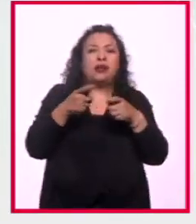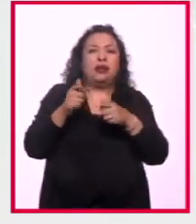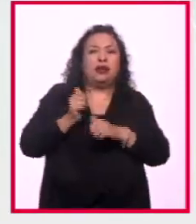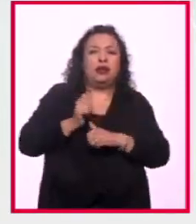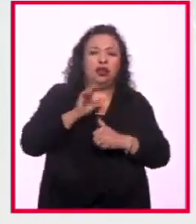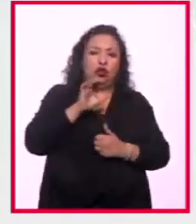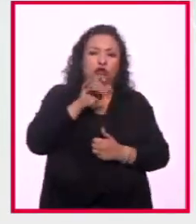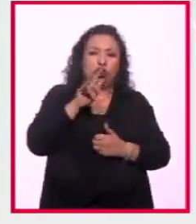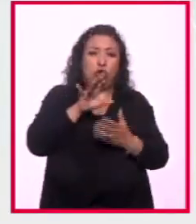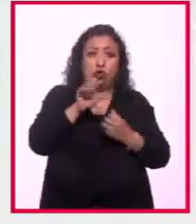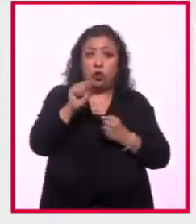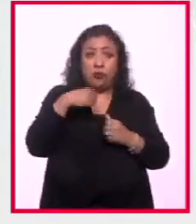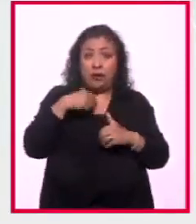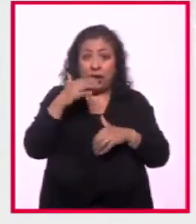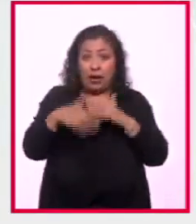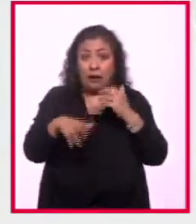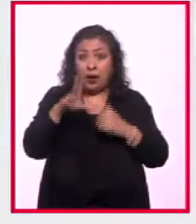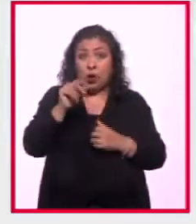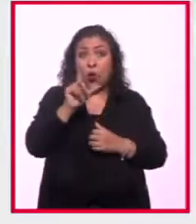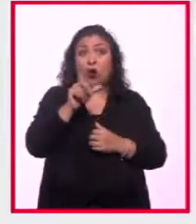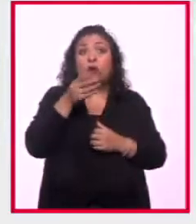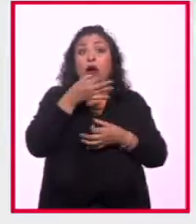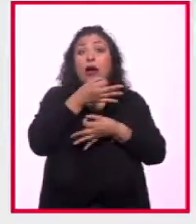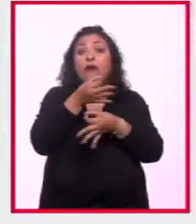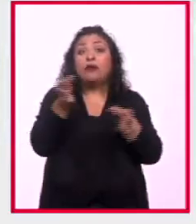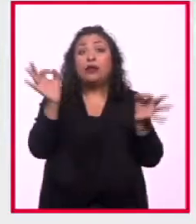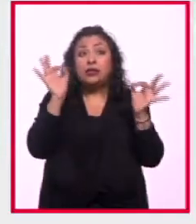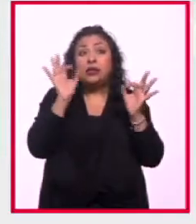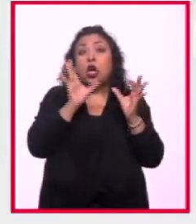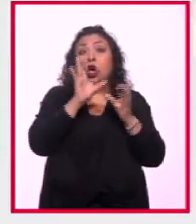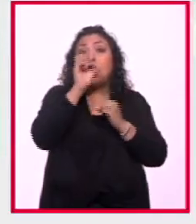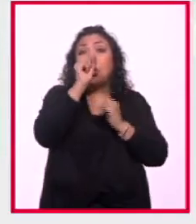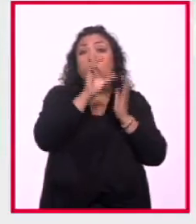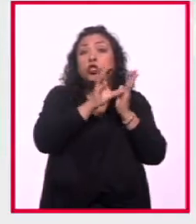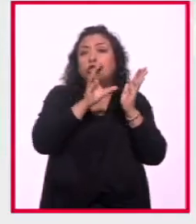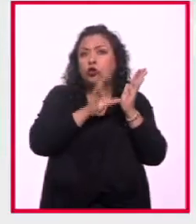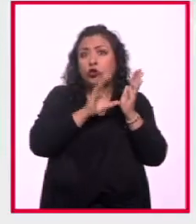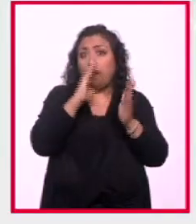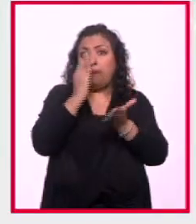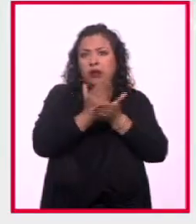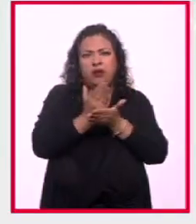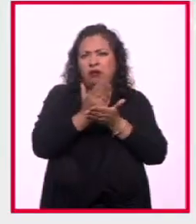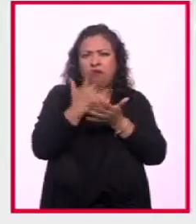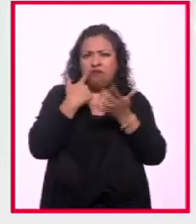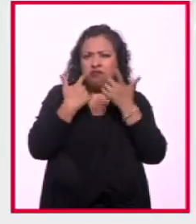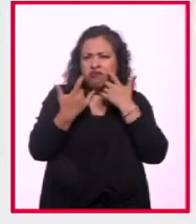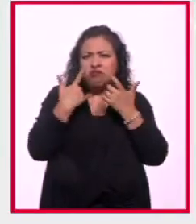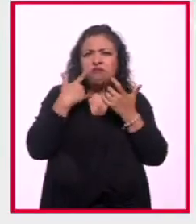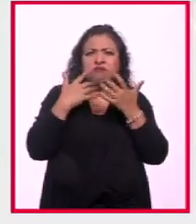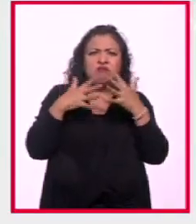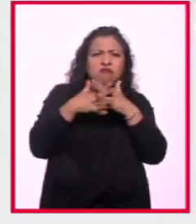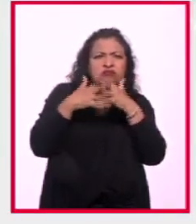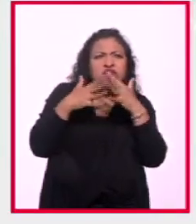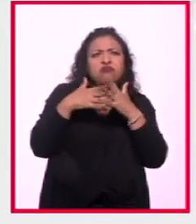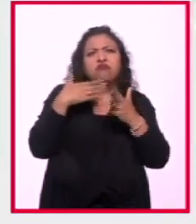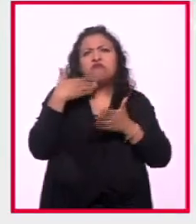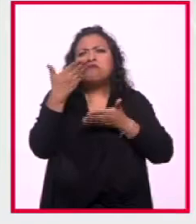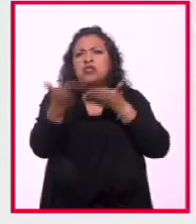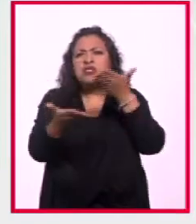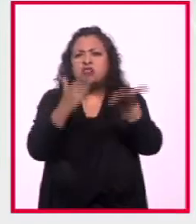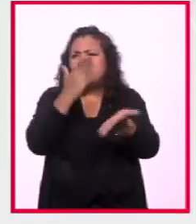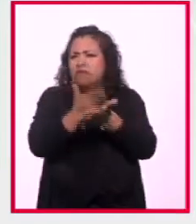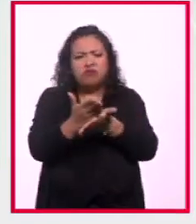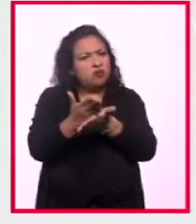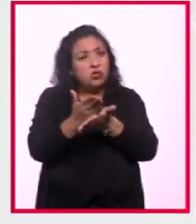se acaba con la publicación de la de la constitución ahí la la lucha y las demandas y reivindicaciones